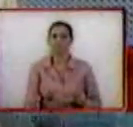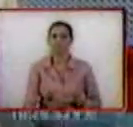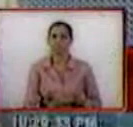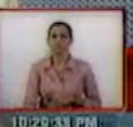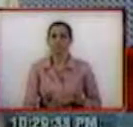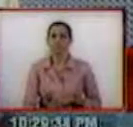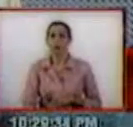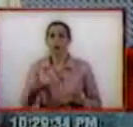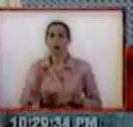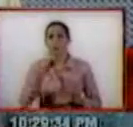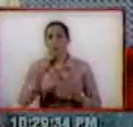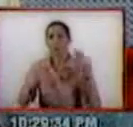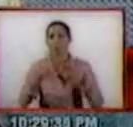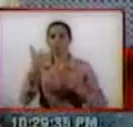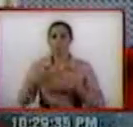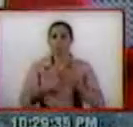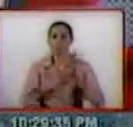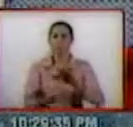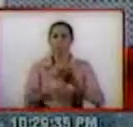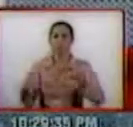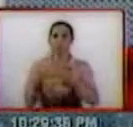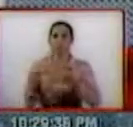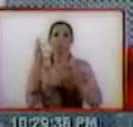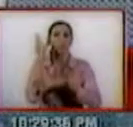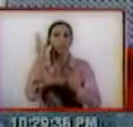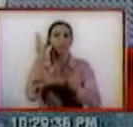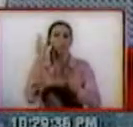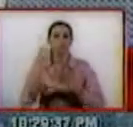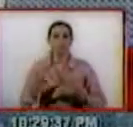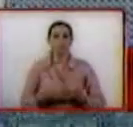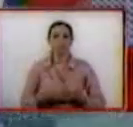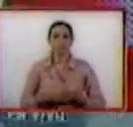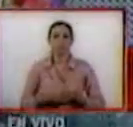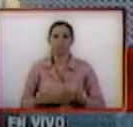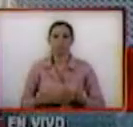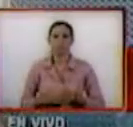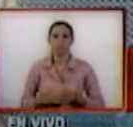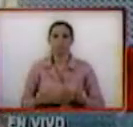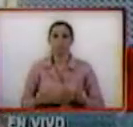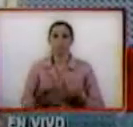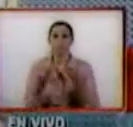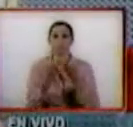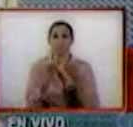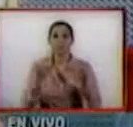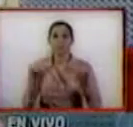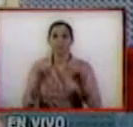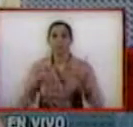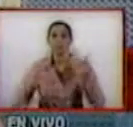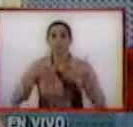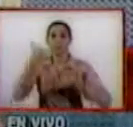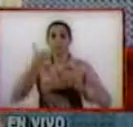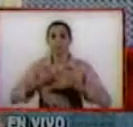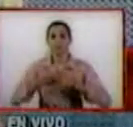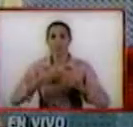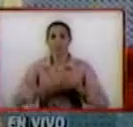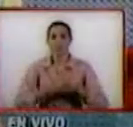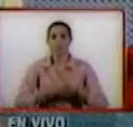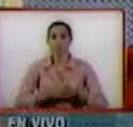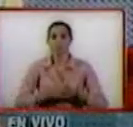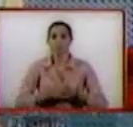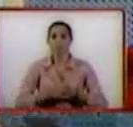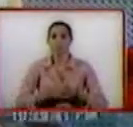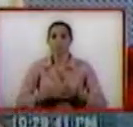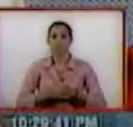proyecto presentado por el Ministerio de la Mujer que es la culminación del proyecto del